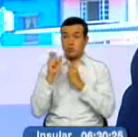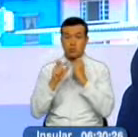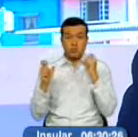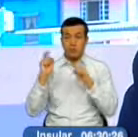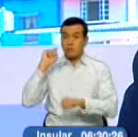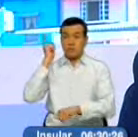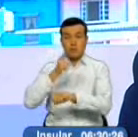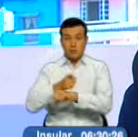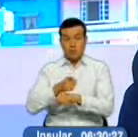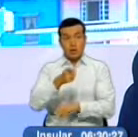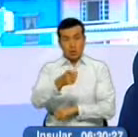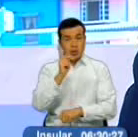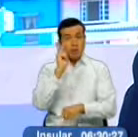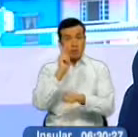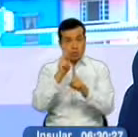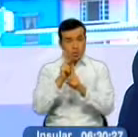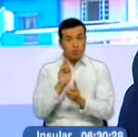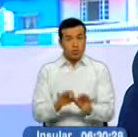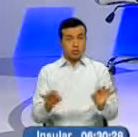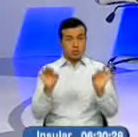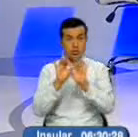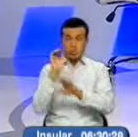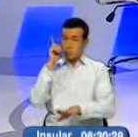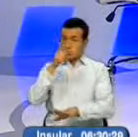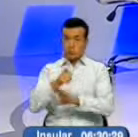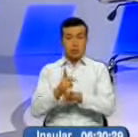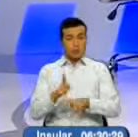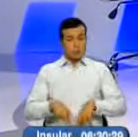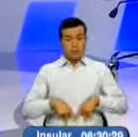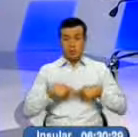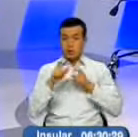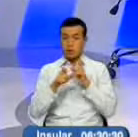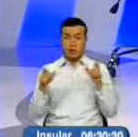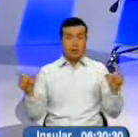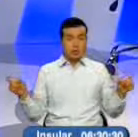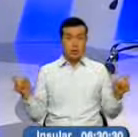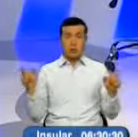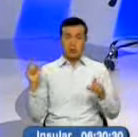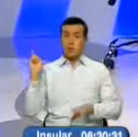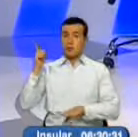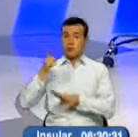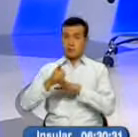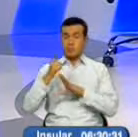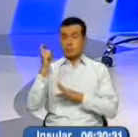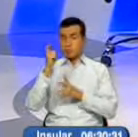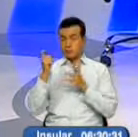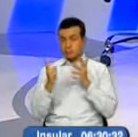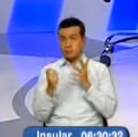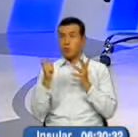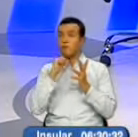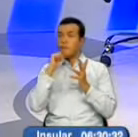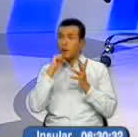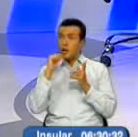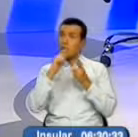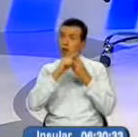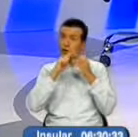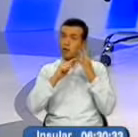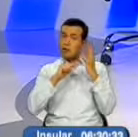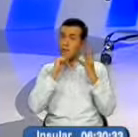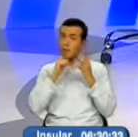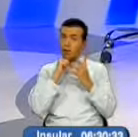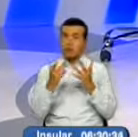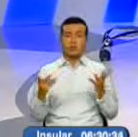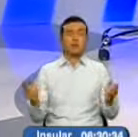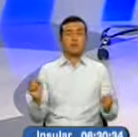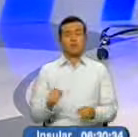el cumplimiento de los aspectos fundamentales de la vida ciudadana y en el cubrimiento de las necesidades básicas insatisfechas. No puede